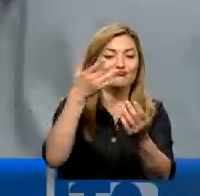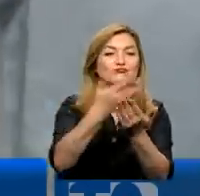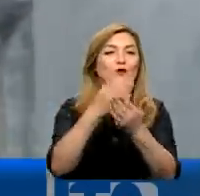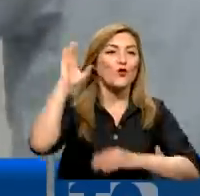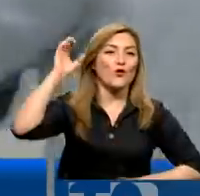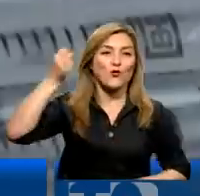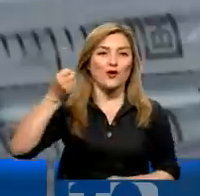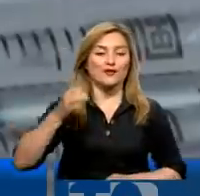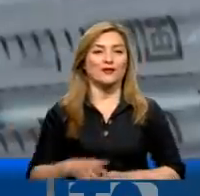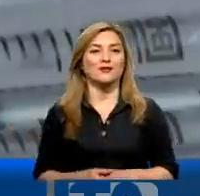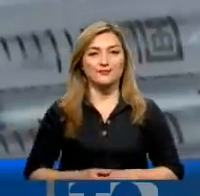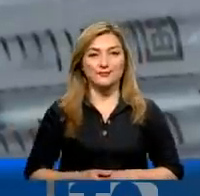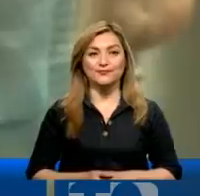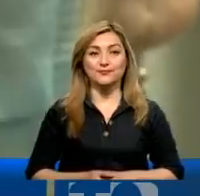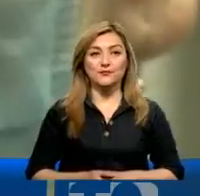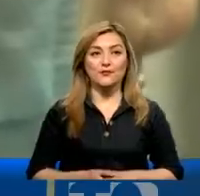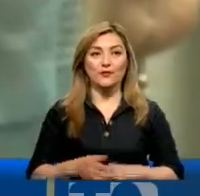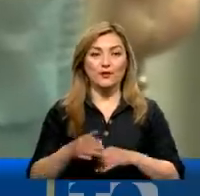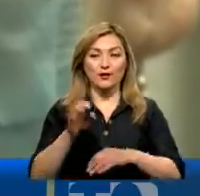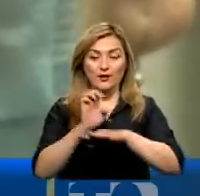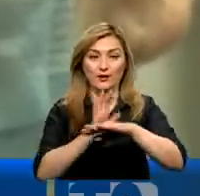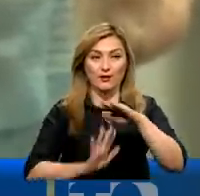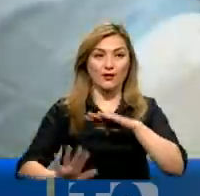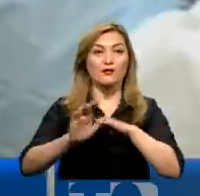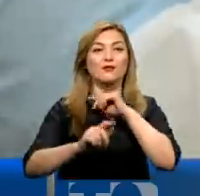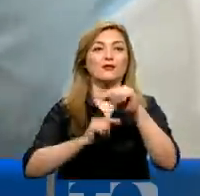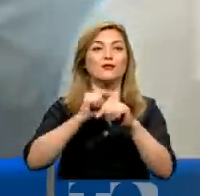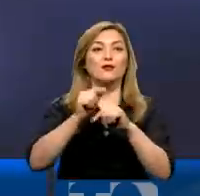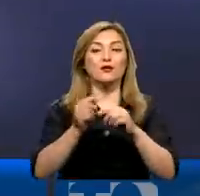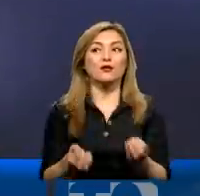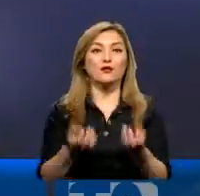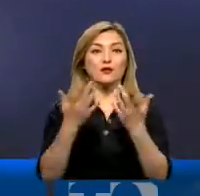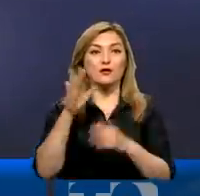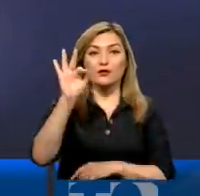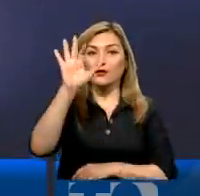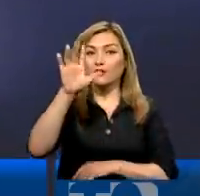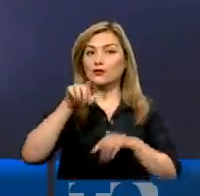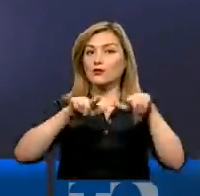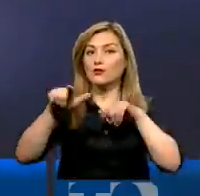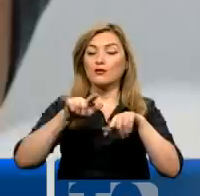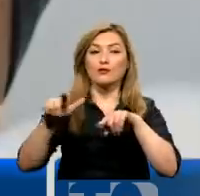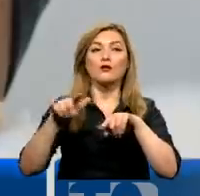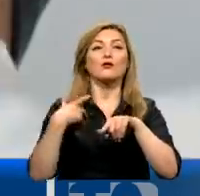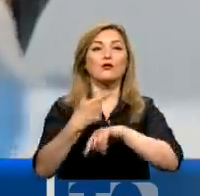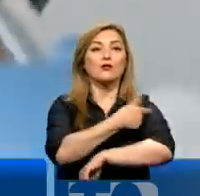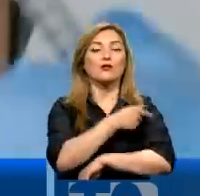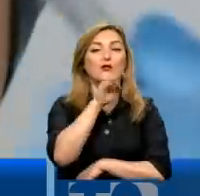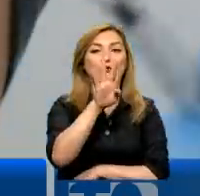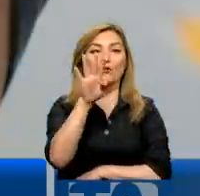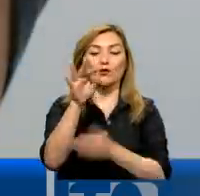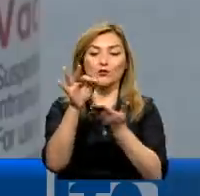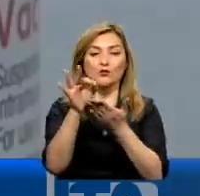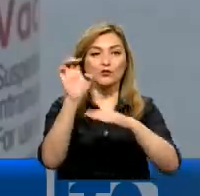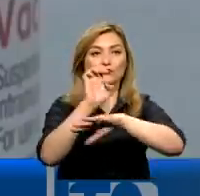informó que escalonadamente cubrirán todo el territorio nacional a través de 95 puntos de vacunación ubicados en 44 cantones del